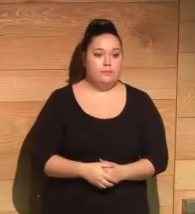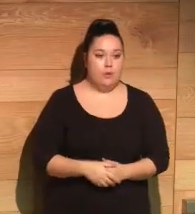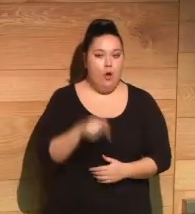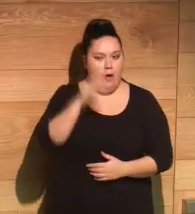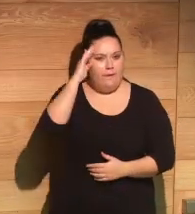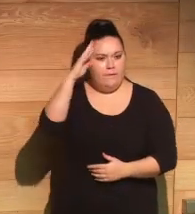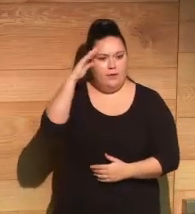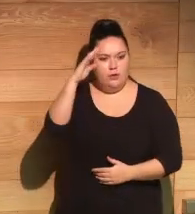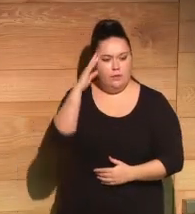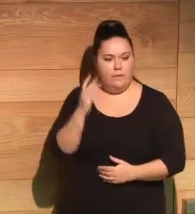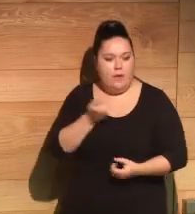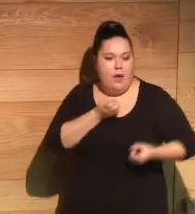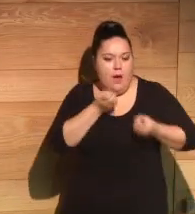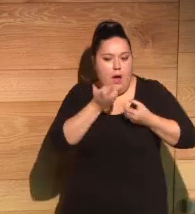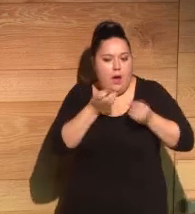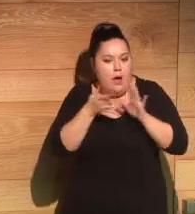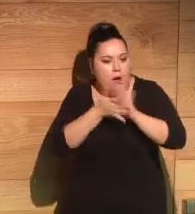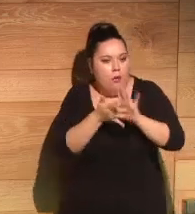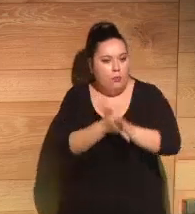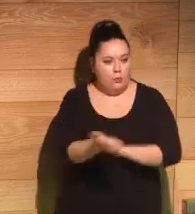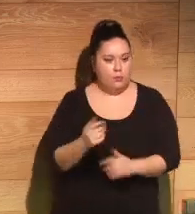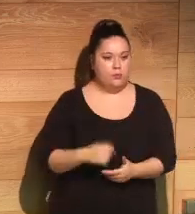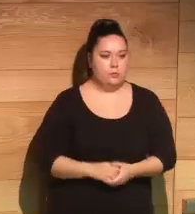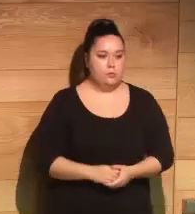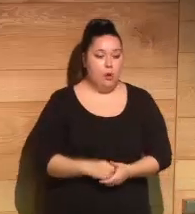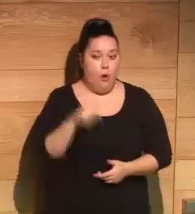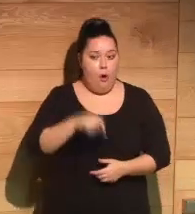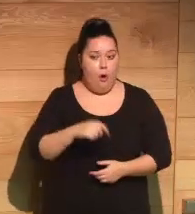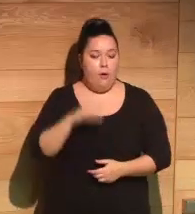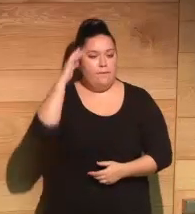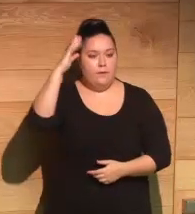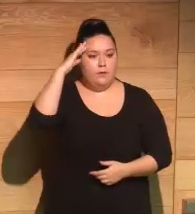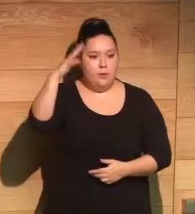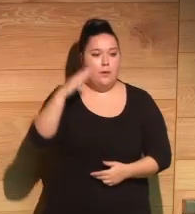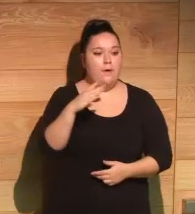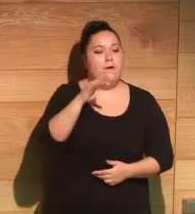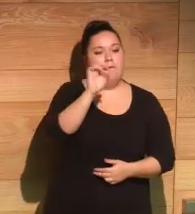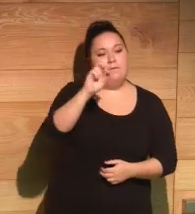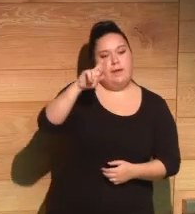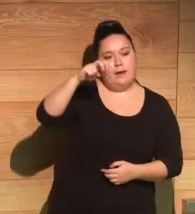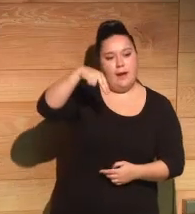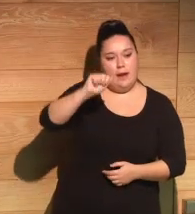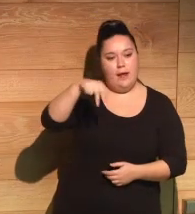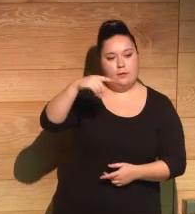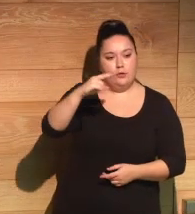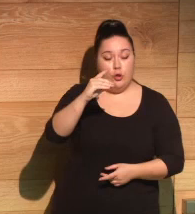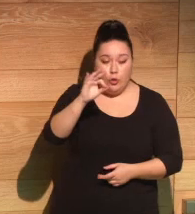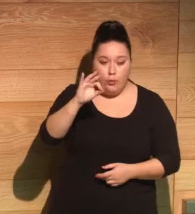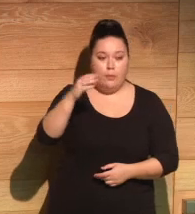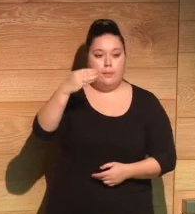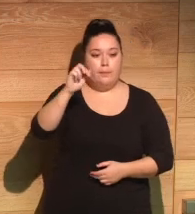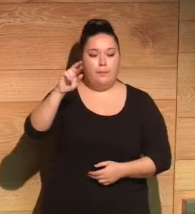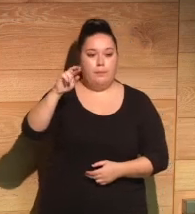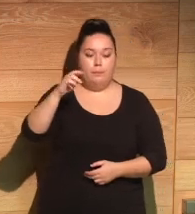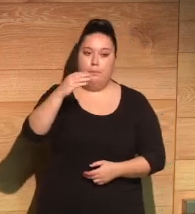ir más allá de esos argumentos y lo vamos a hacer con el filósofo Fernando Broncano, que se encuentra a la derecha de este